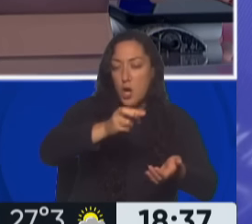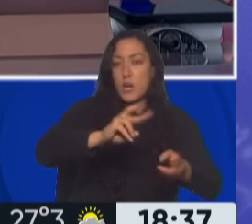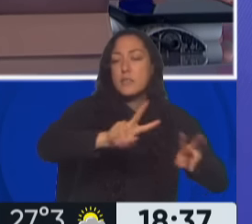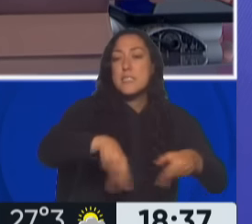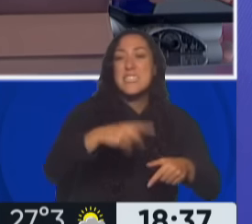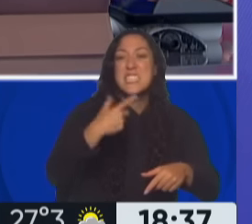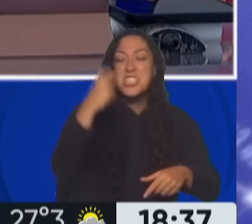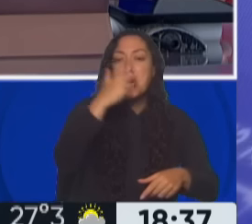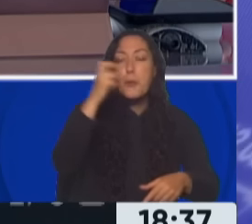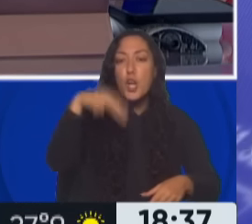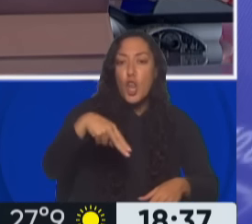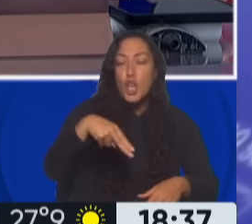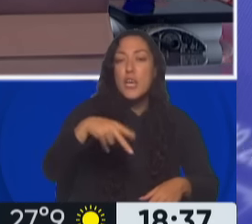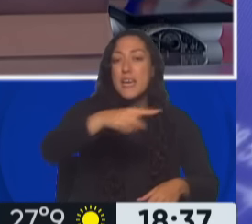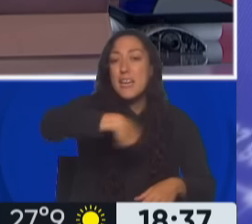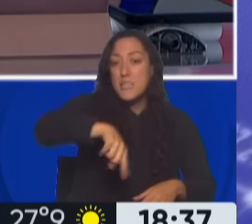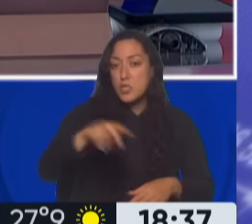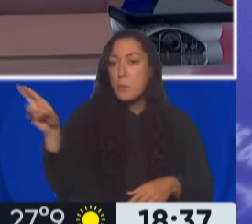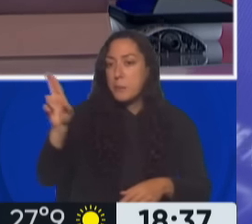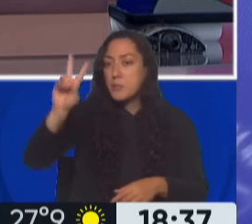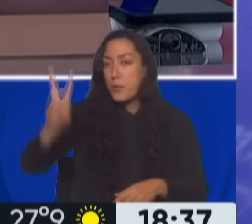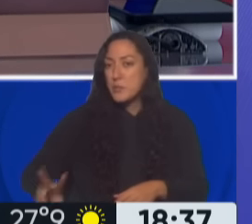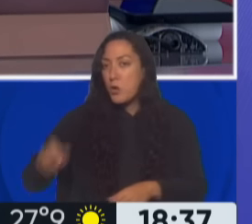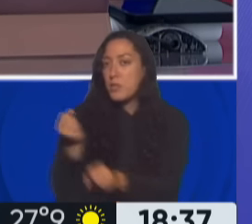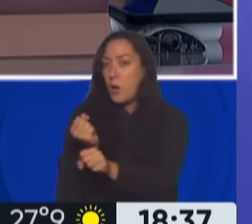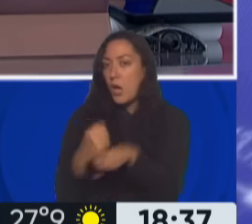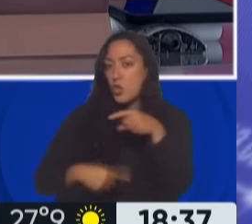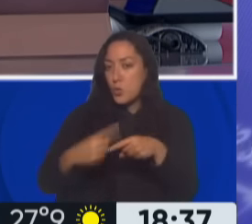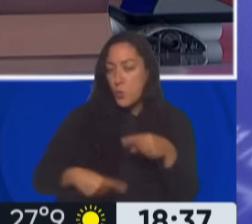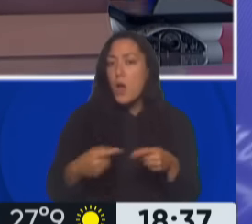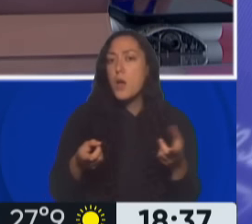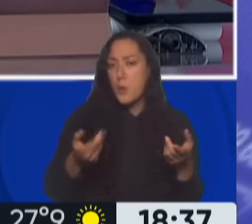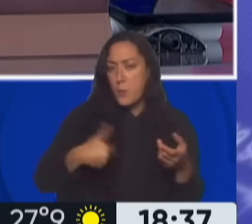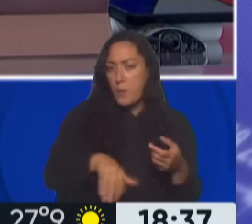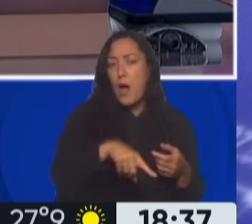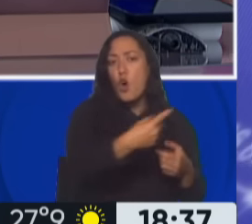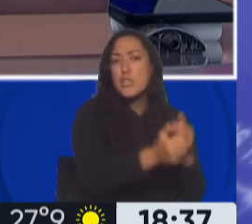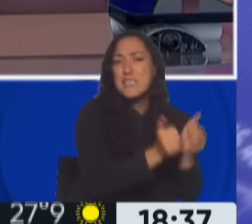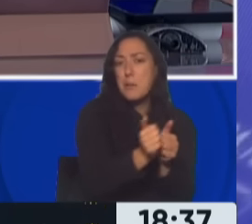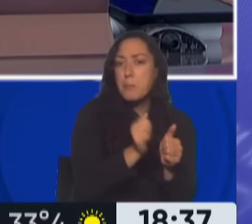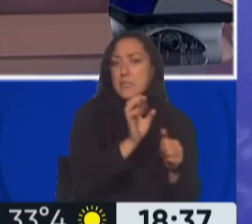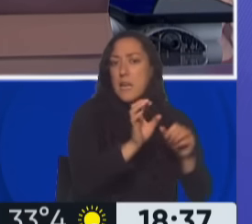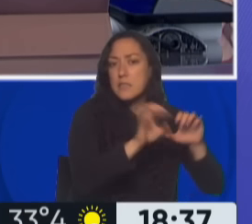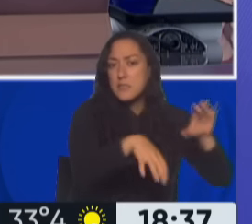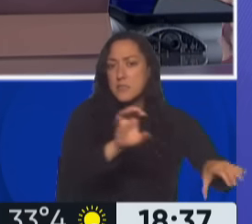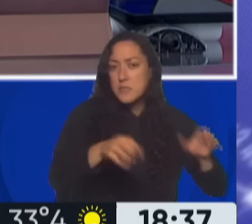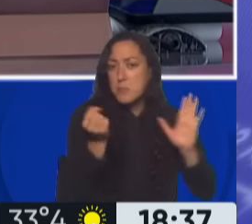estadounidense que seguía con licencia para trabajar en Venezuela. Lo que dice Trump es que van a empezar a llegar las otras